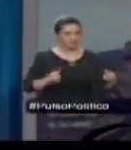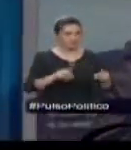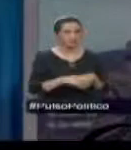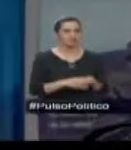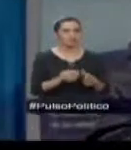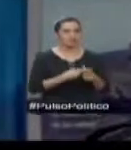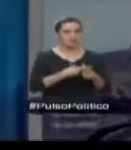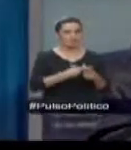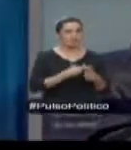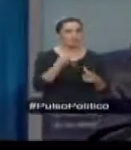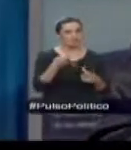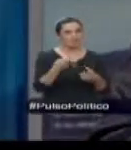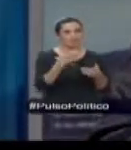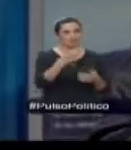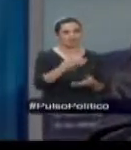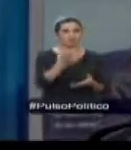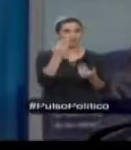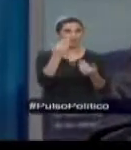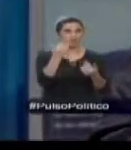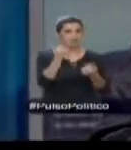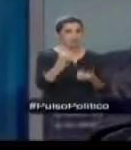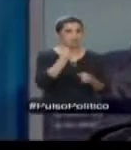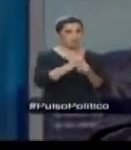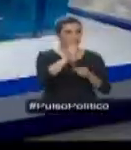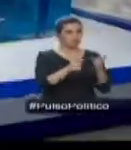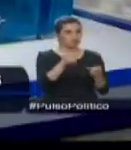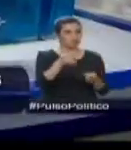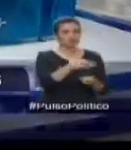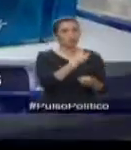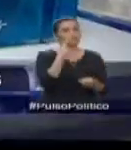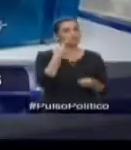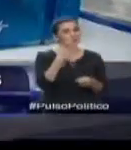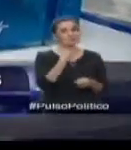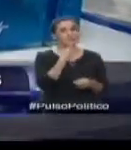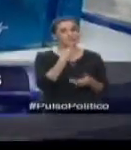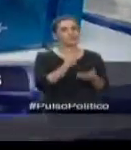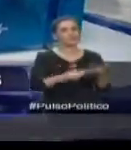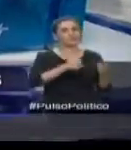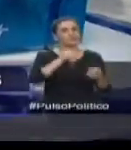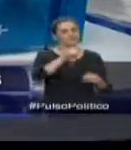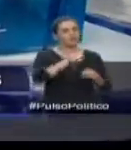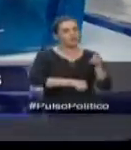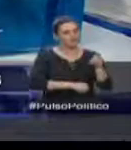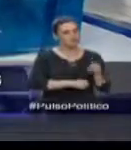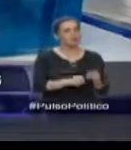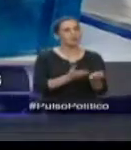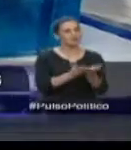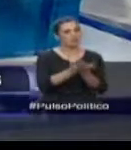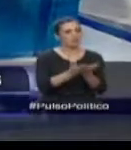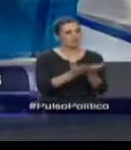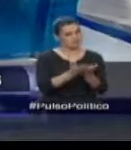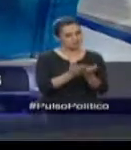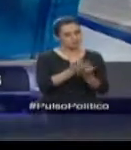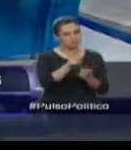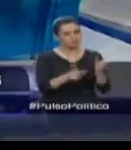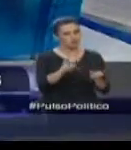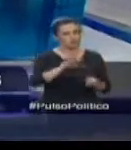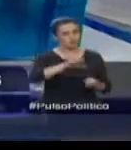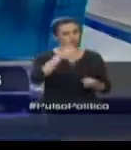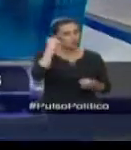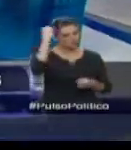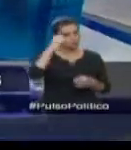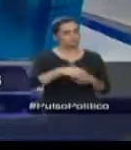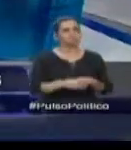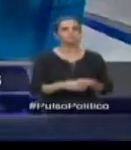entonces eso es lo que están reclamando los trabajadores y por eso se dice que está disposición la ciudad a sus derechos gracias dice